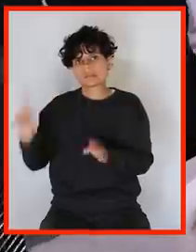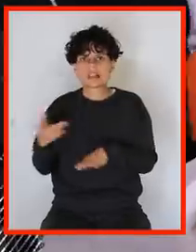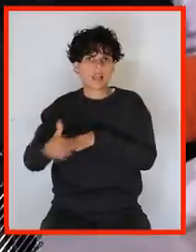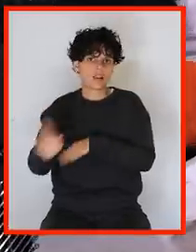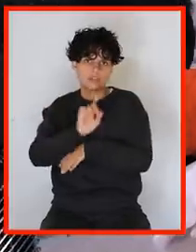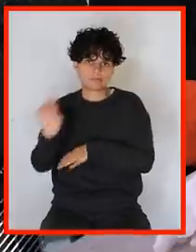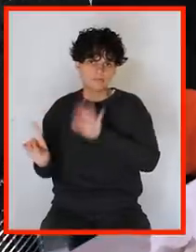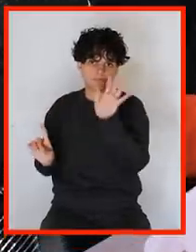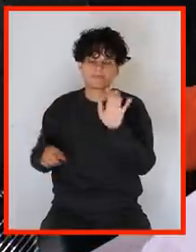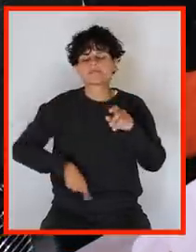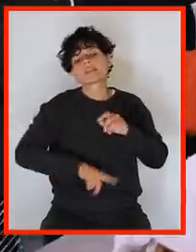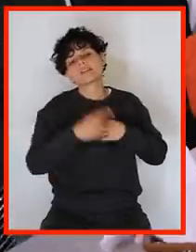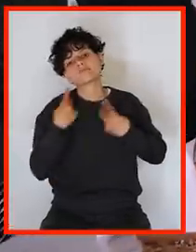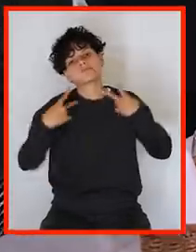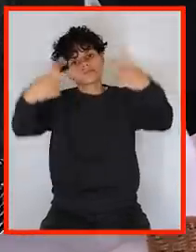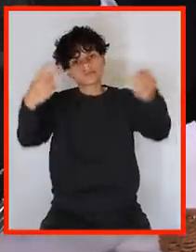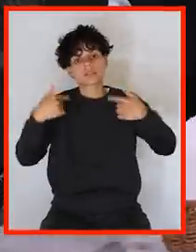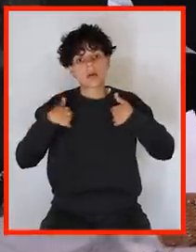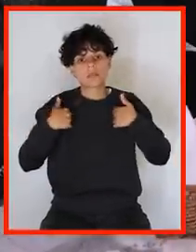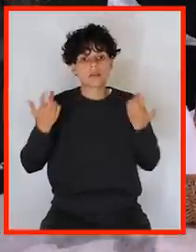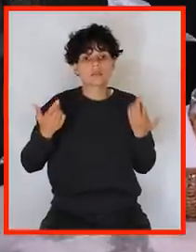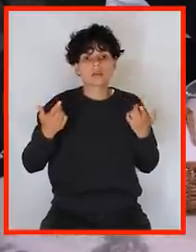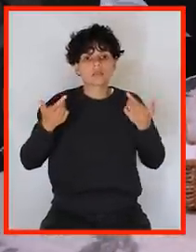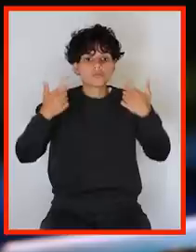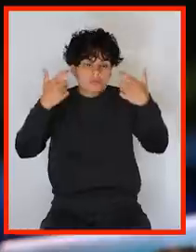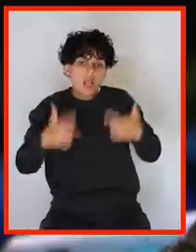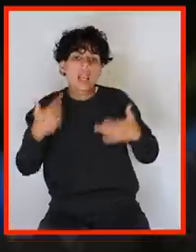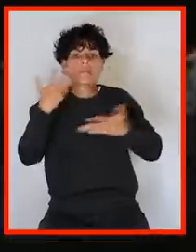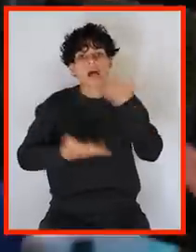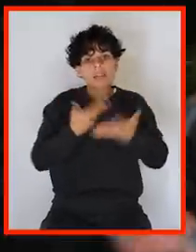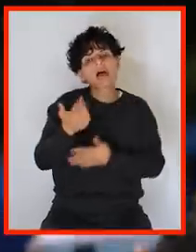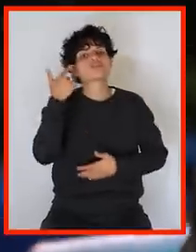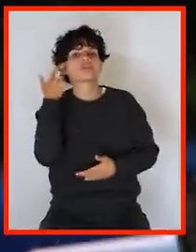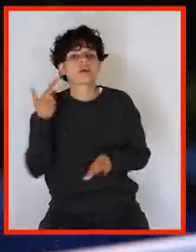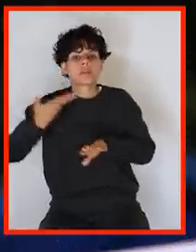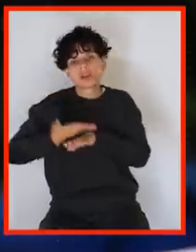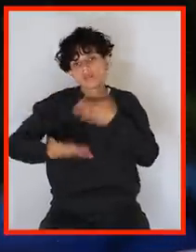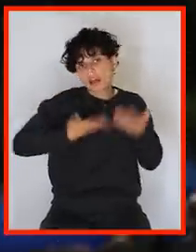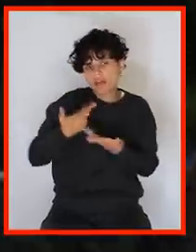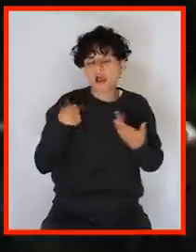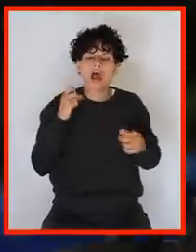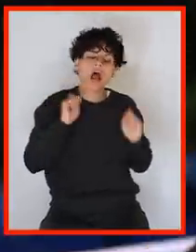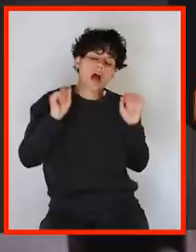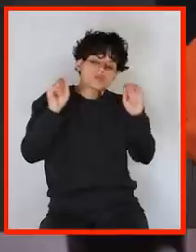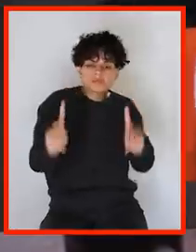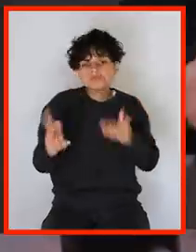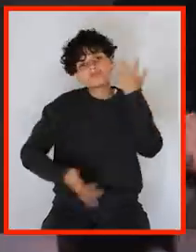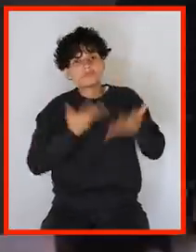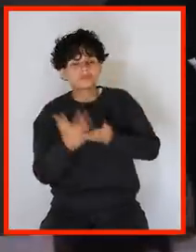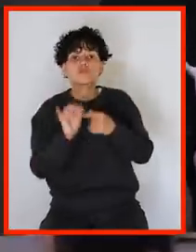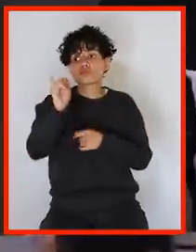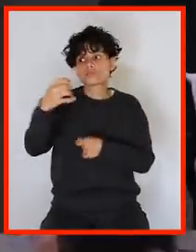weá. Y la cosa es que a mí me, como que me contrataron para ir a cantar, pues. Y yo bacán, puta, le canté como los temas que me pidieron, toda la weá. Toda la